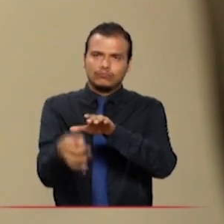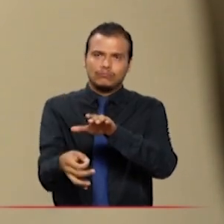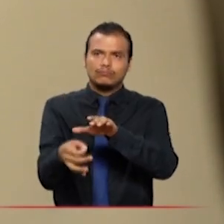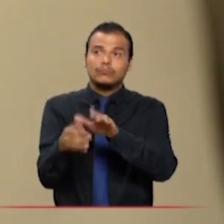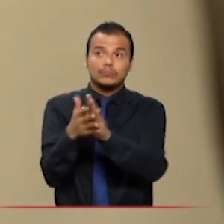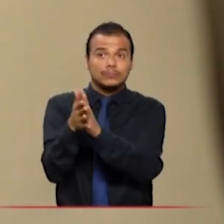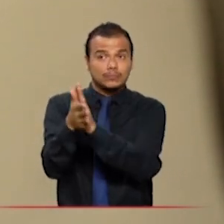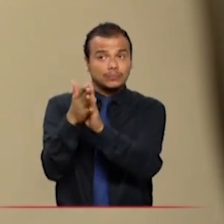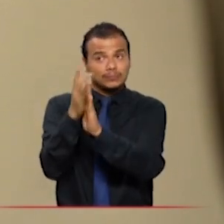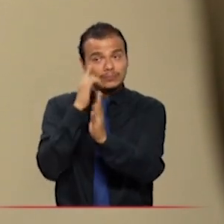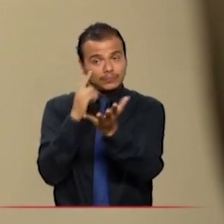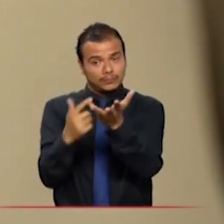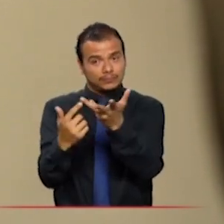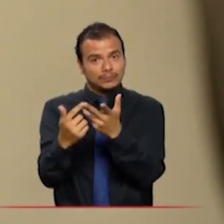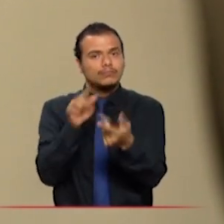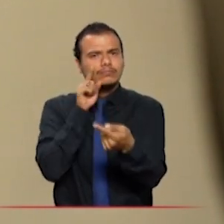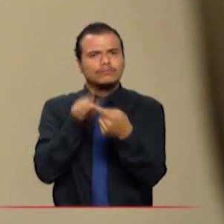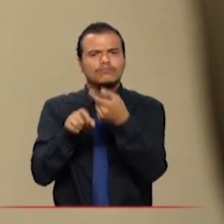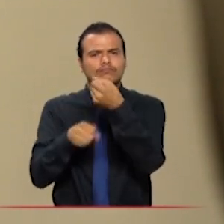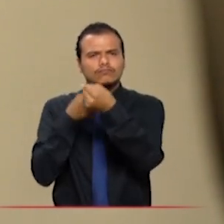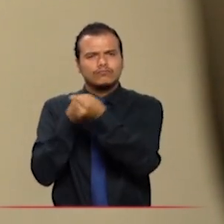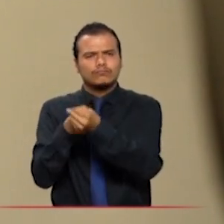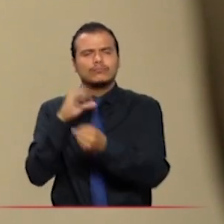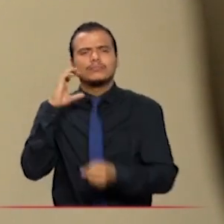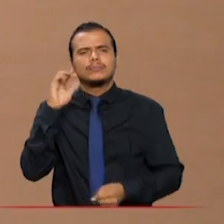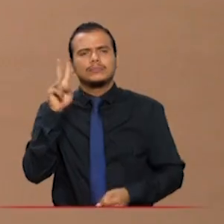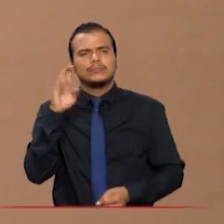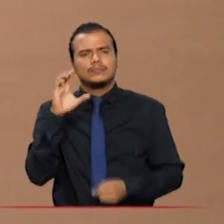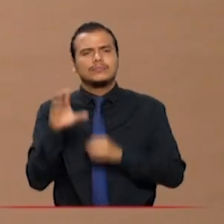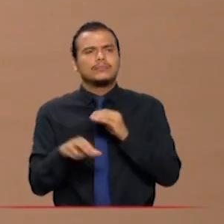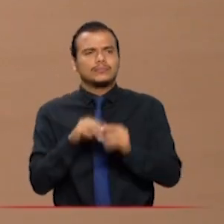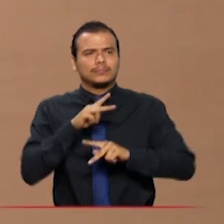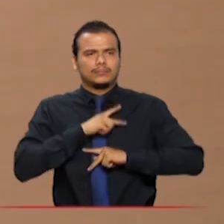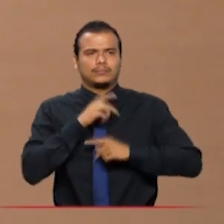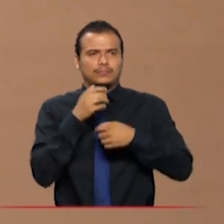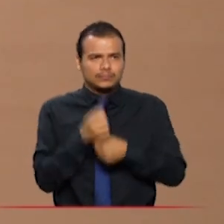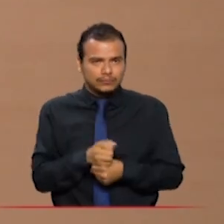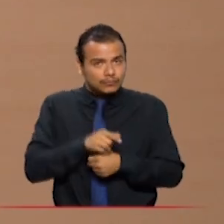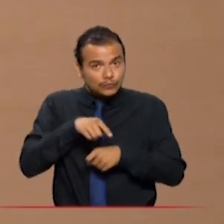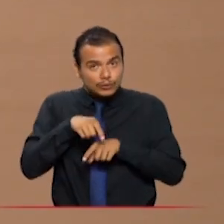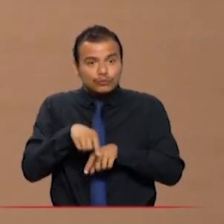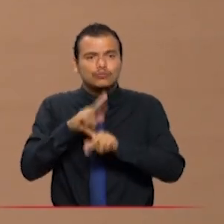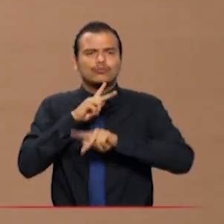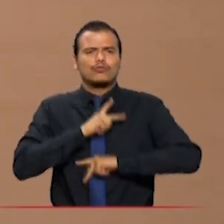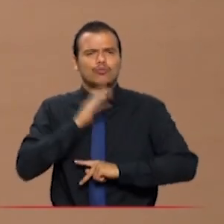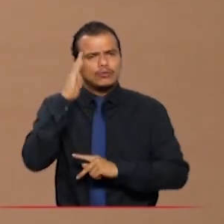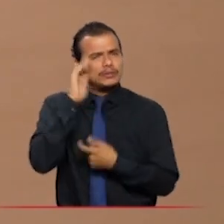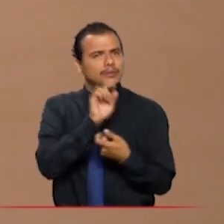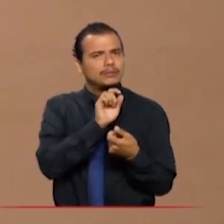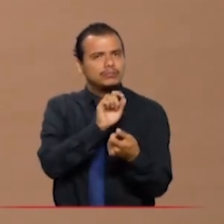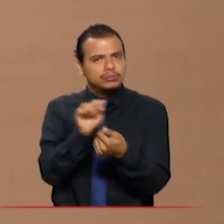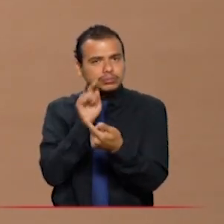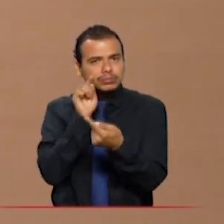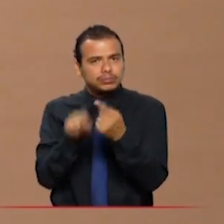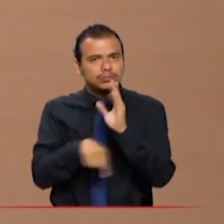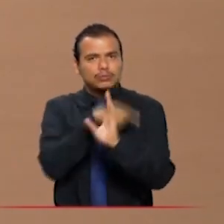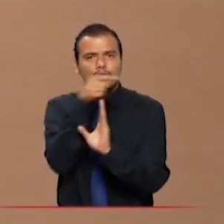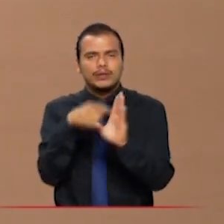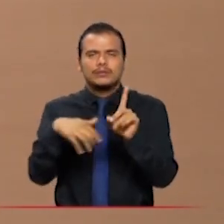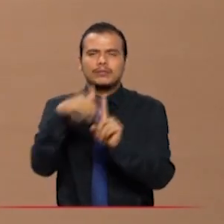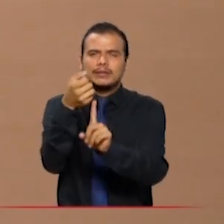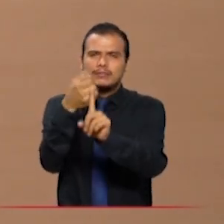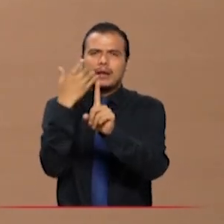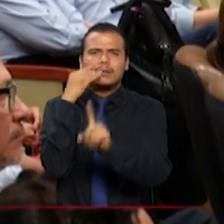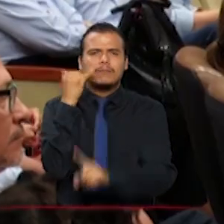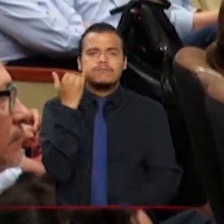la defensa de la CBC y del patrimonio que hoy se invierte en la protección de nuestro medio ambiente en